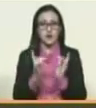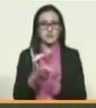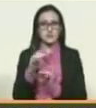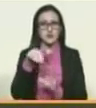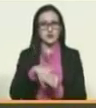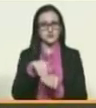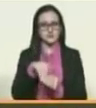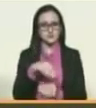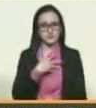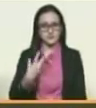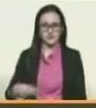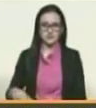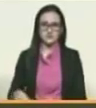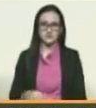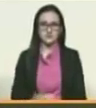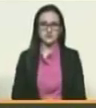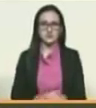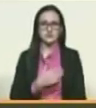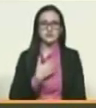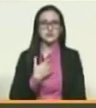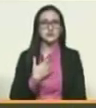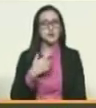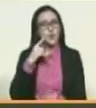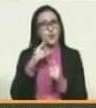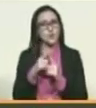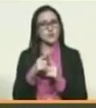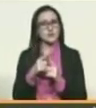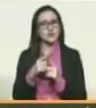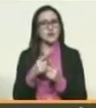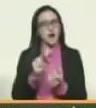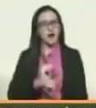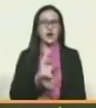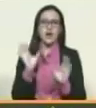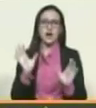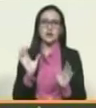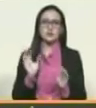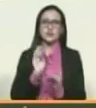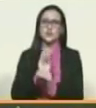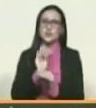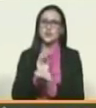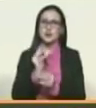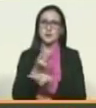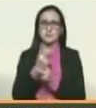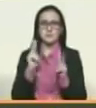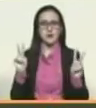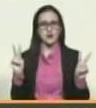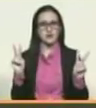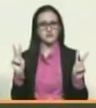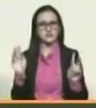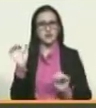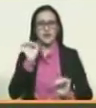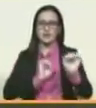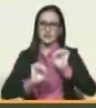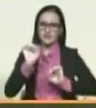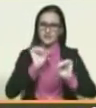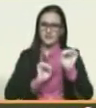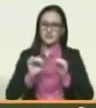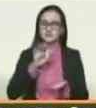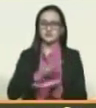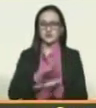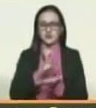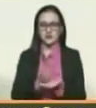elección presidencial. Con objetivos muy claros, que es la preservación de la paz, que es la preservación y la defensa de la